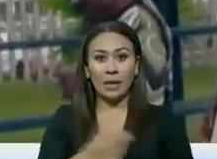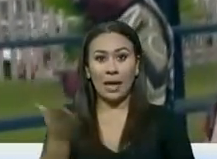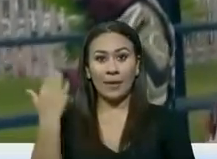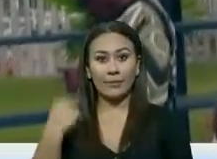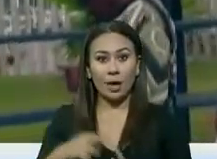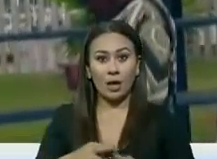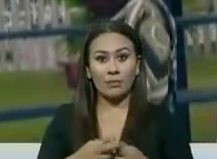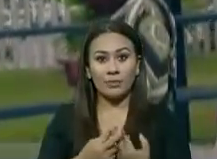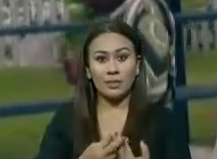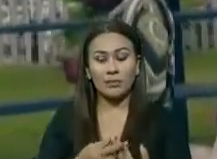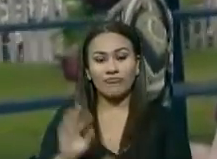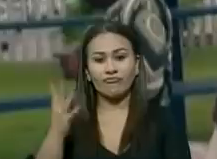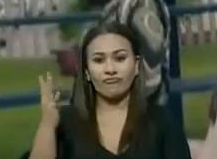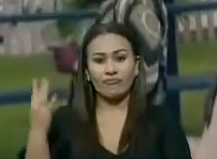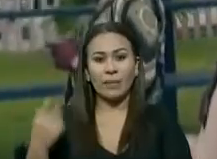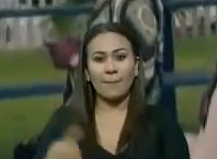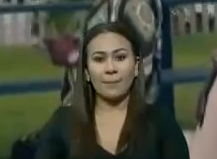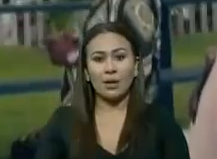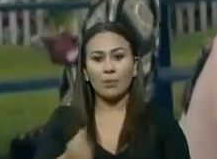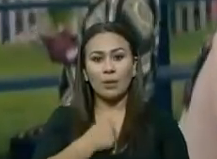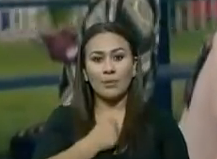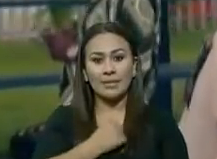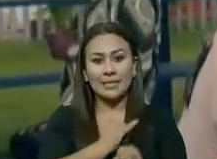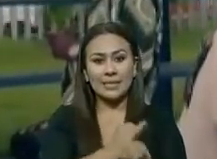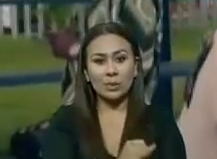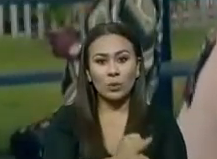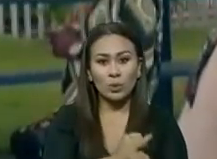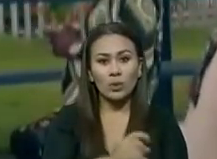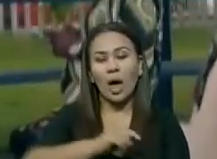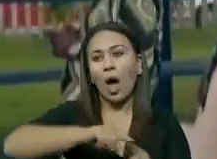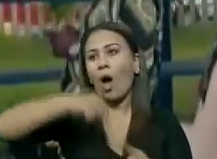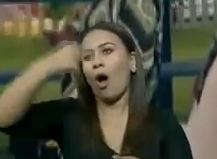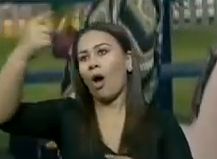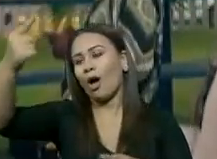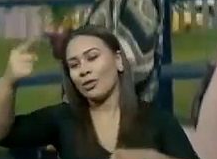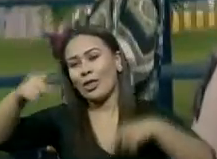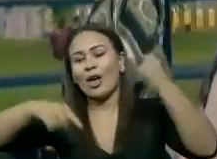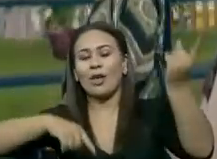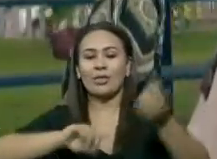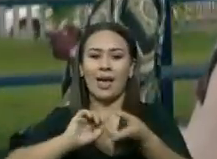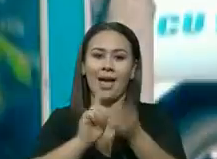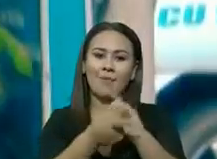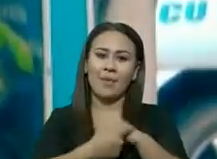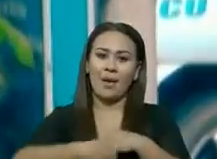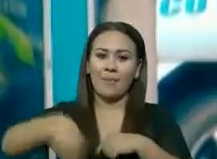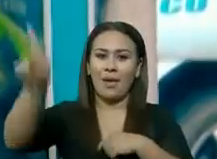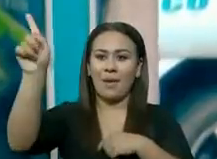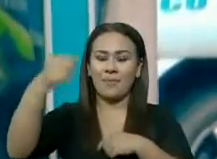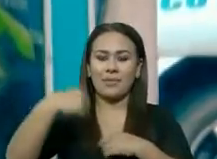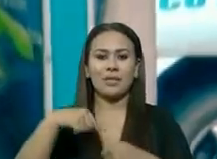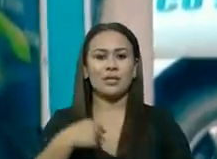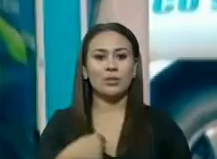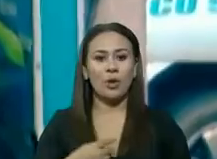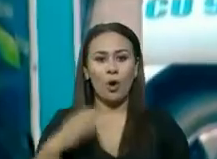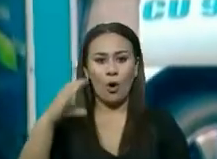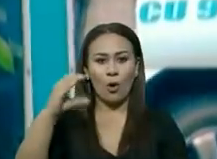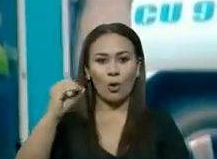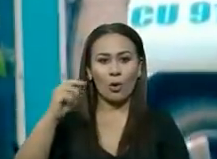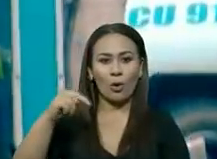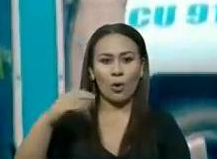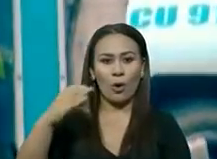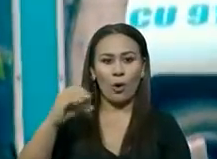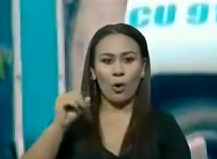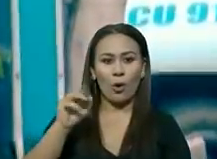por motivo de nuestra institución mismo, usted sabe de que a unos les dan el pase, otros se van, otros vuelven. Llegué con el pase a la Concordia, mis compañeros